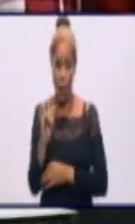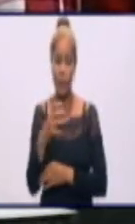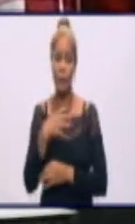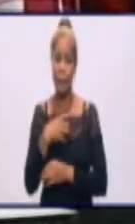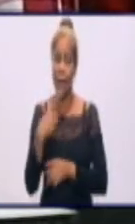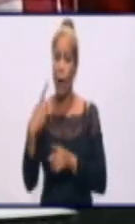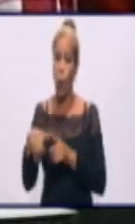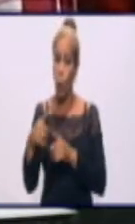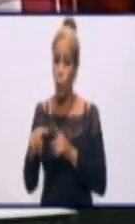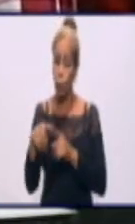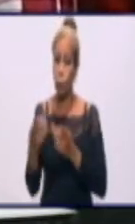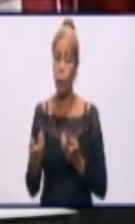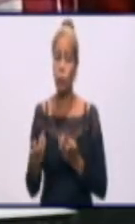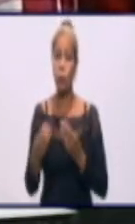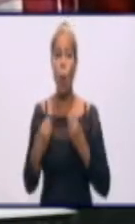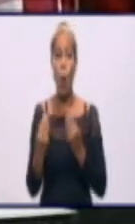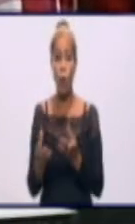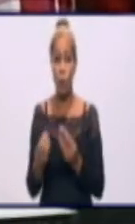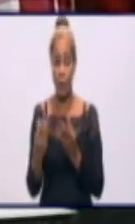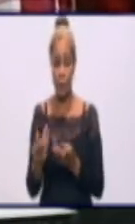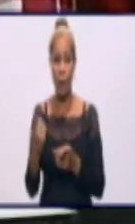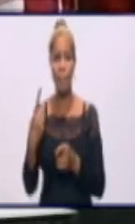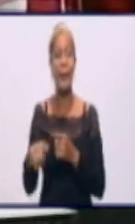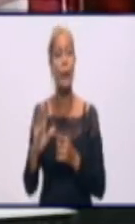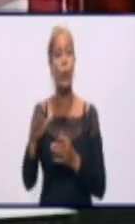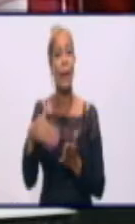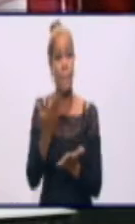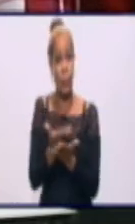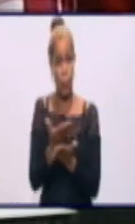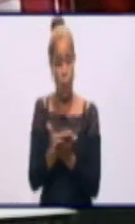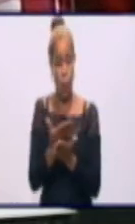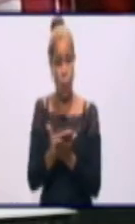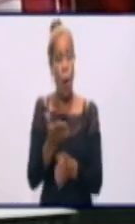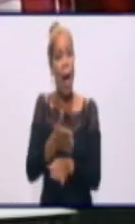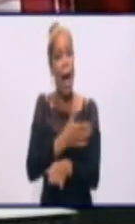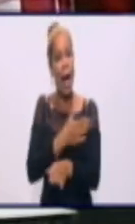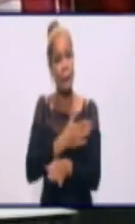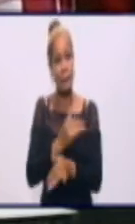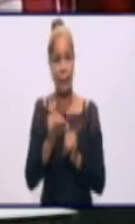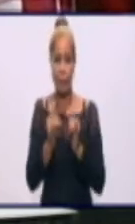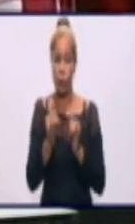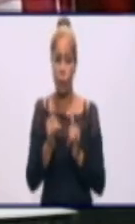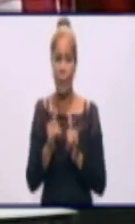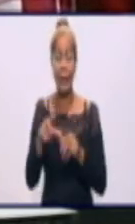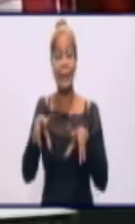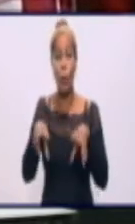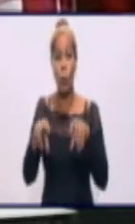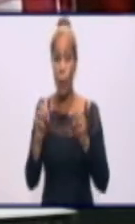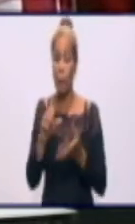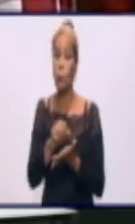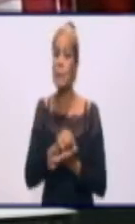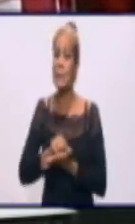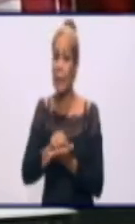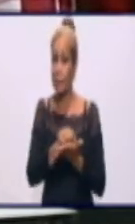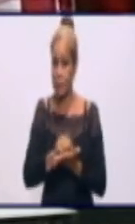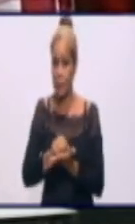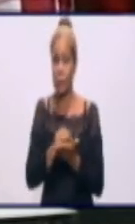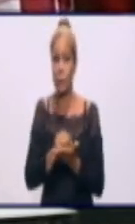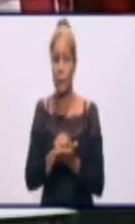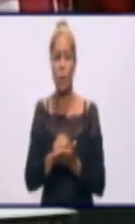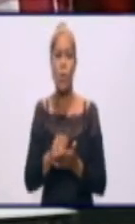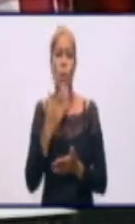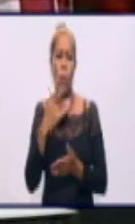también desde esa plataforma. Pero le propongo, Endris, antes de entrar en detalles acerca de estos nuevos servicios,